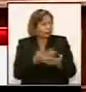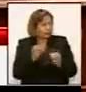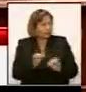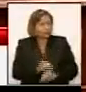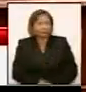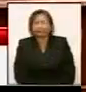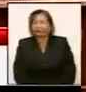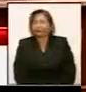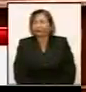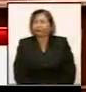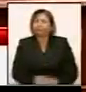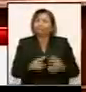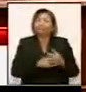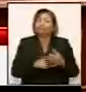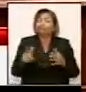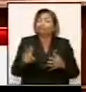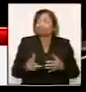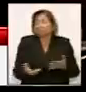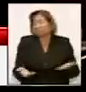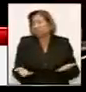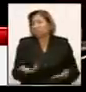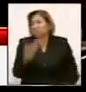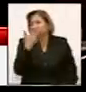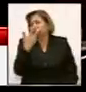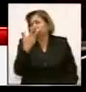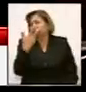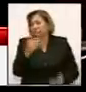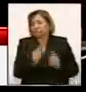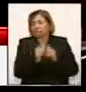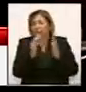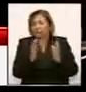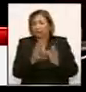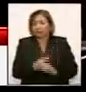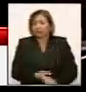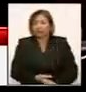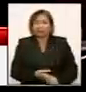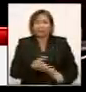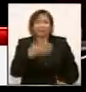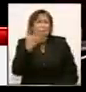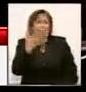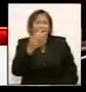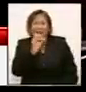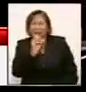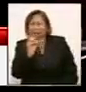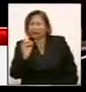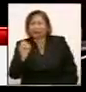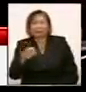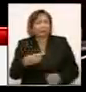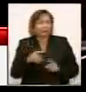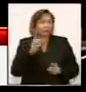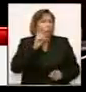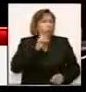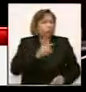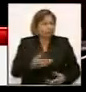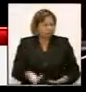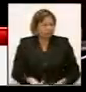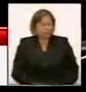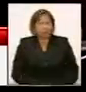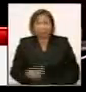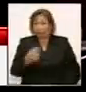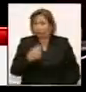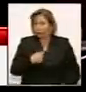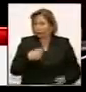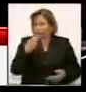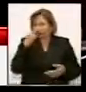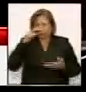les dan impedimento de salida? 3 días para que además me pongan 500 millones de dólares como reparación y garantía. Mientras